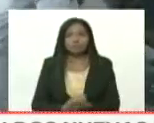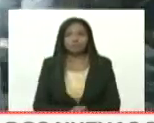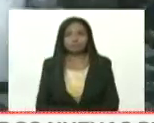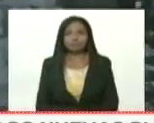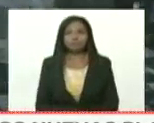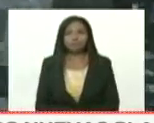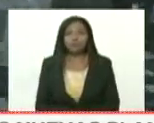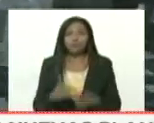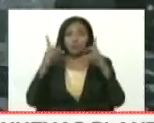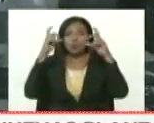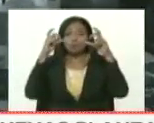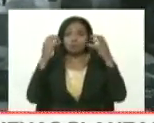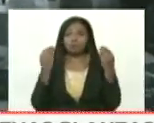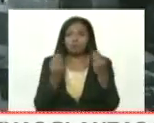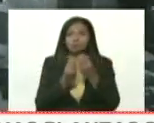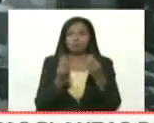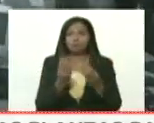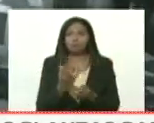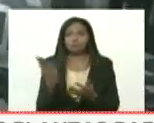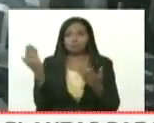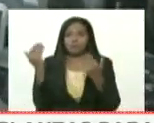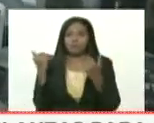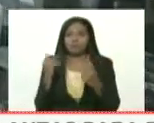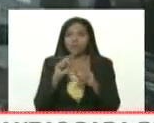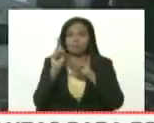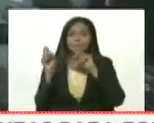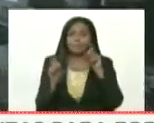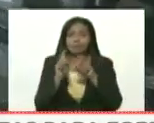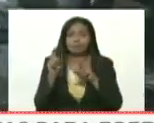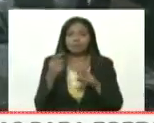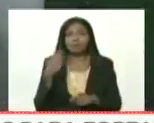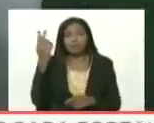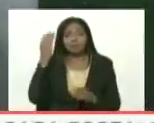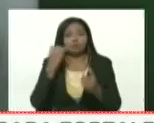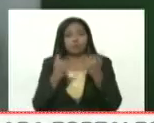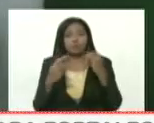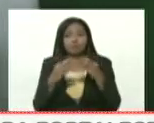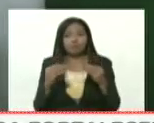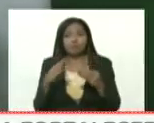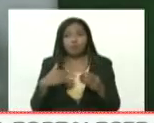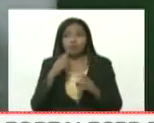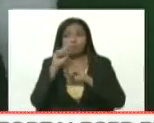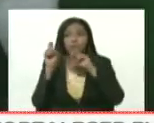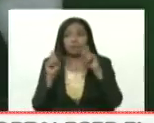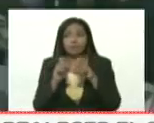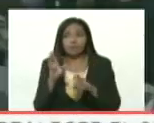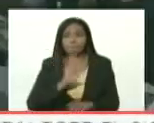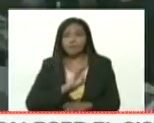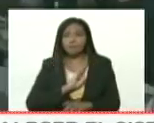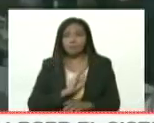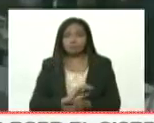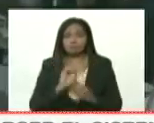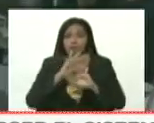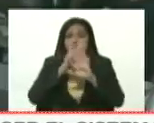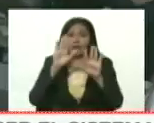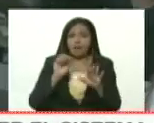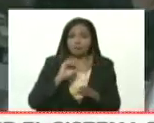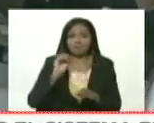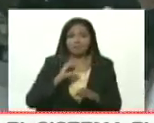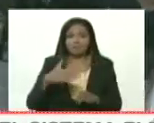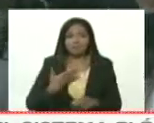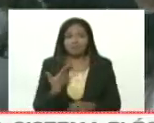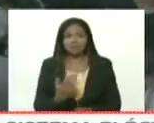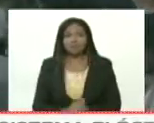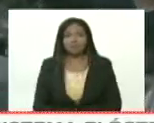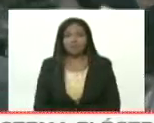Una foto, vengan para acá pues, ya. Para tomarnos la foto. Una pregunta, dime. ¿Será que cuando termine todo esto le puedo hacer una pregunta personal? Claro.